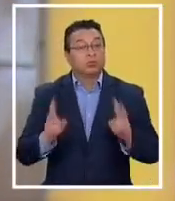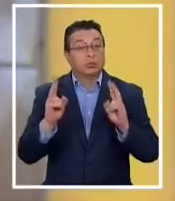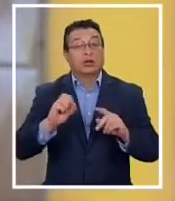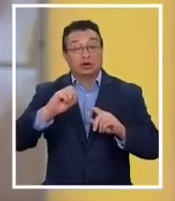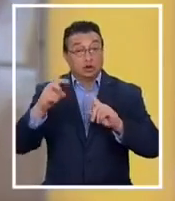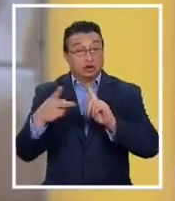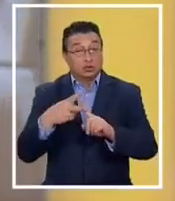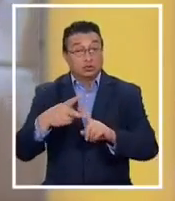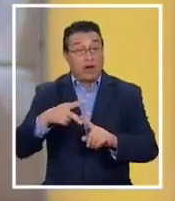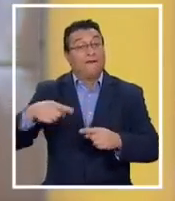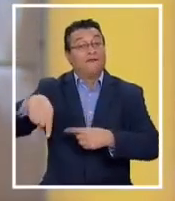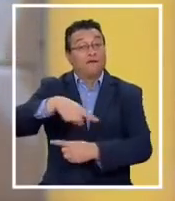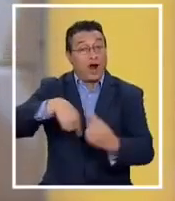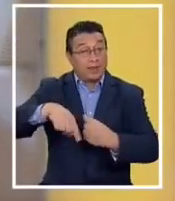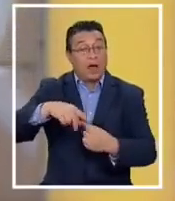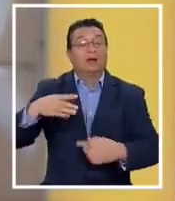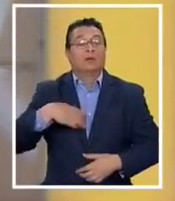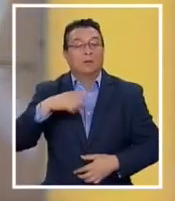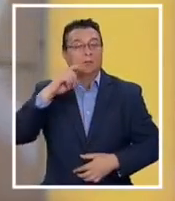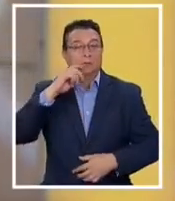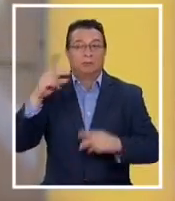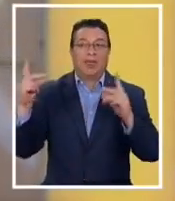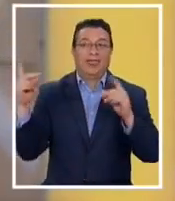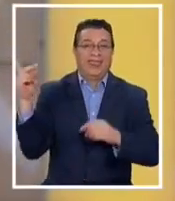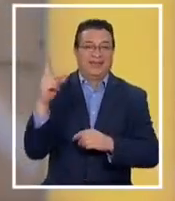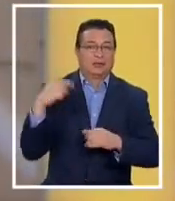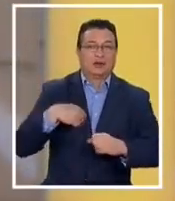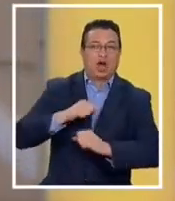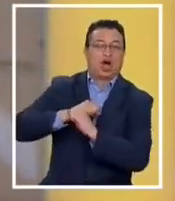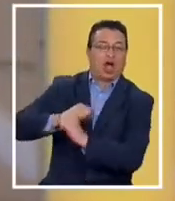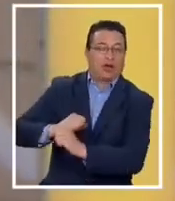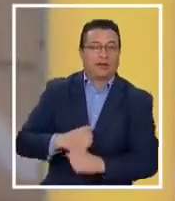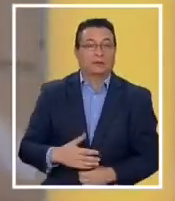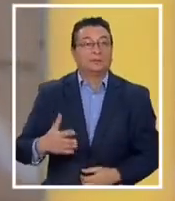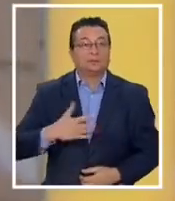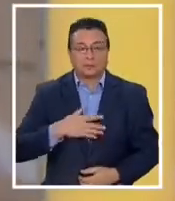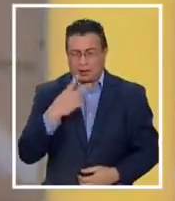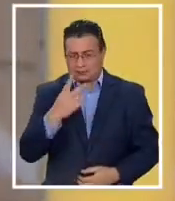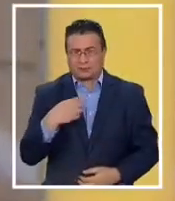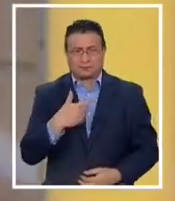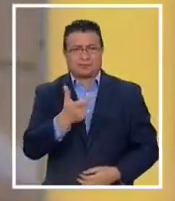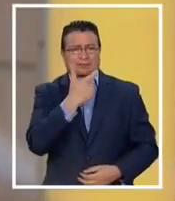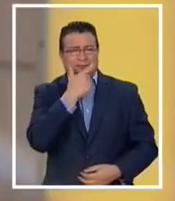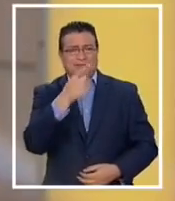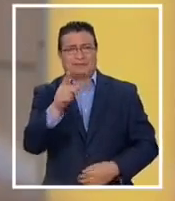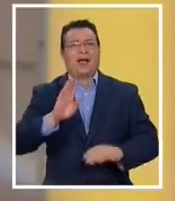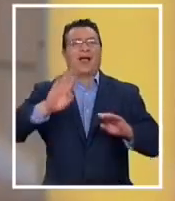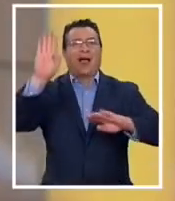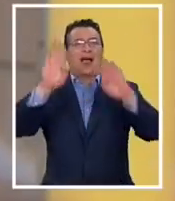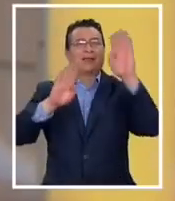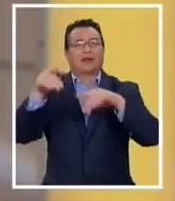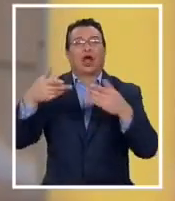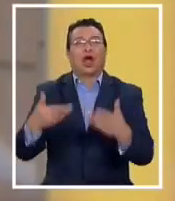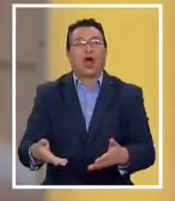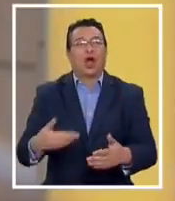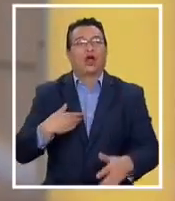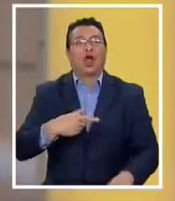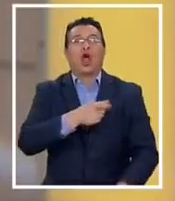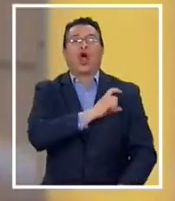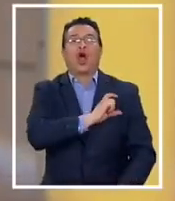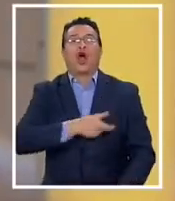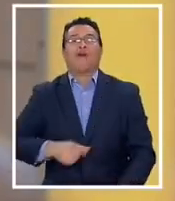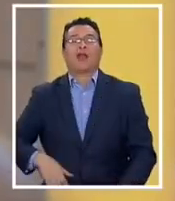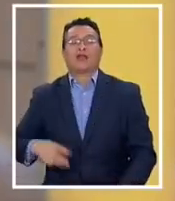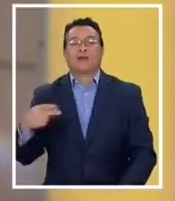segunda vuelta siempre voy a votar porque en frente a la derecha por una razón sencilla mire a mí me da risa por ejemplo la candidatura hoy día a gobernadores regionales